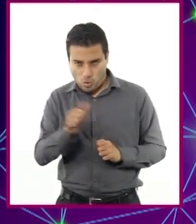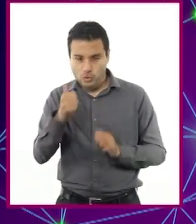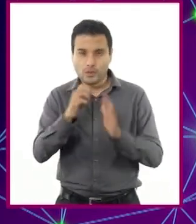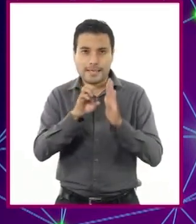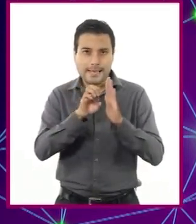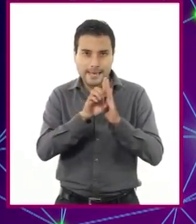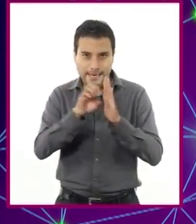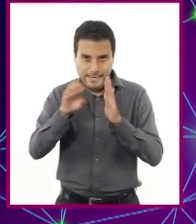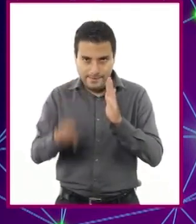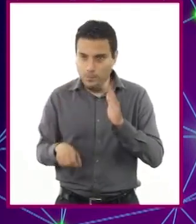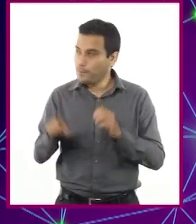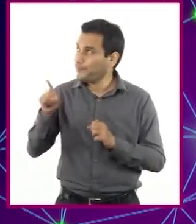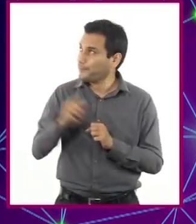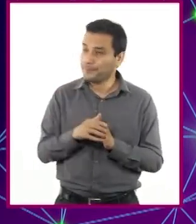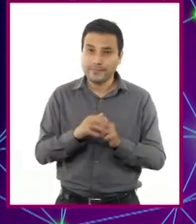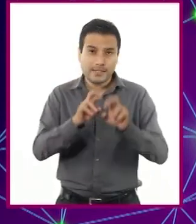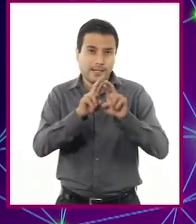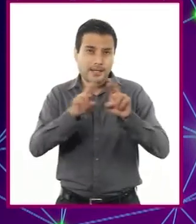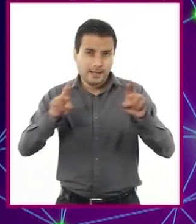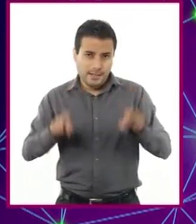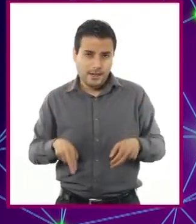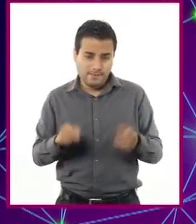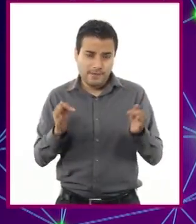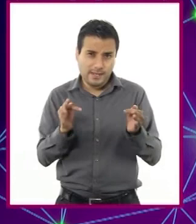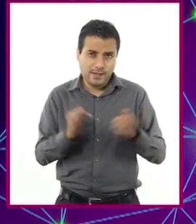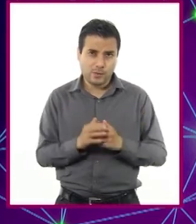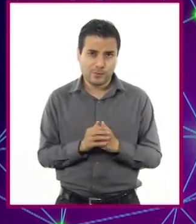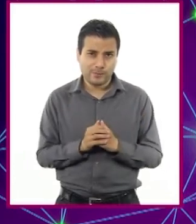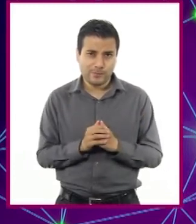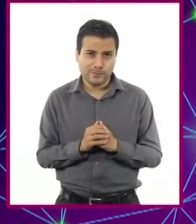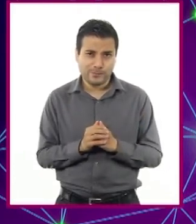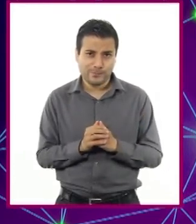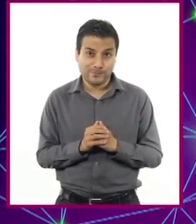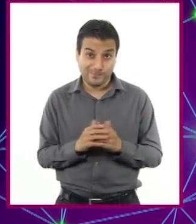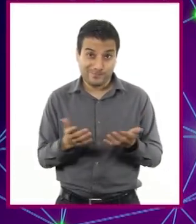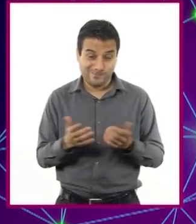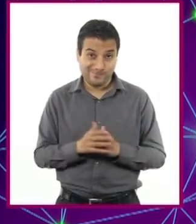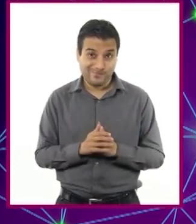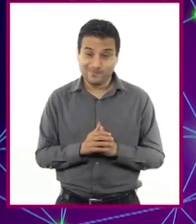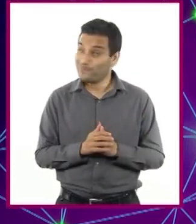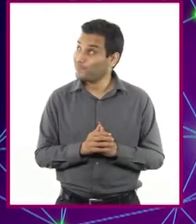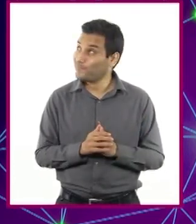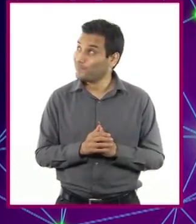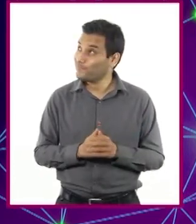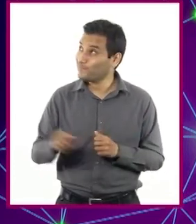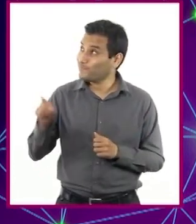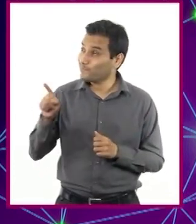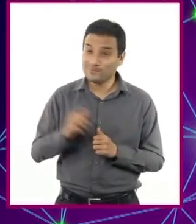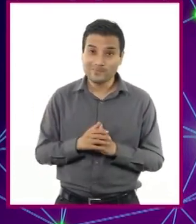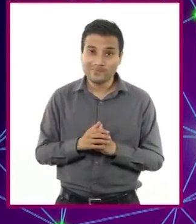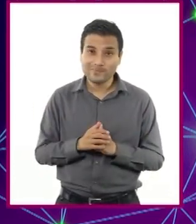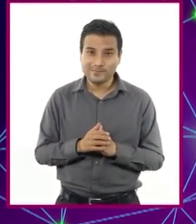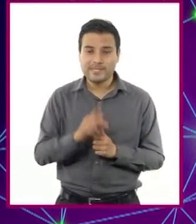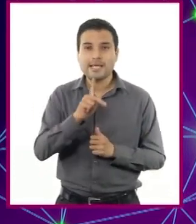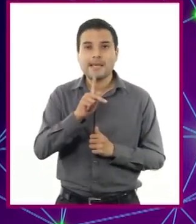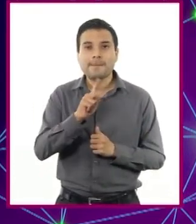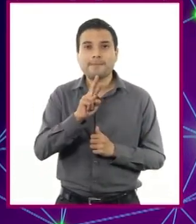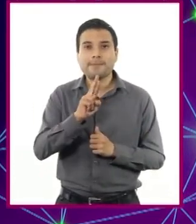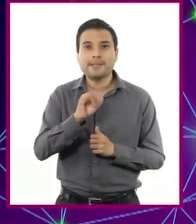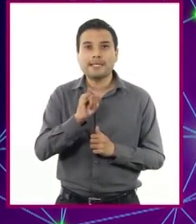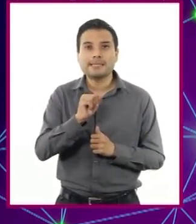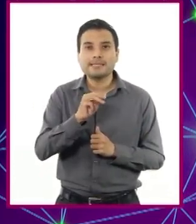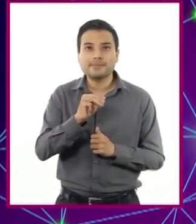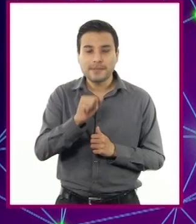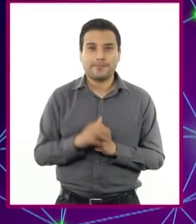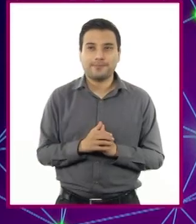capacidad es el refrigerador. Igual que en el ejemplo anterior, generalmente tiene una forma de prisma recto con un